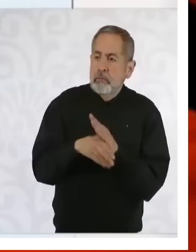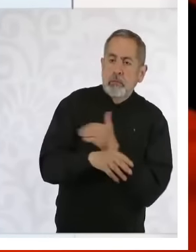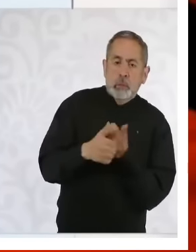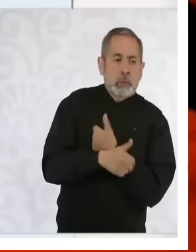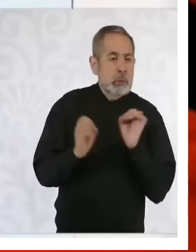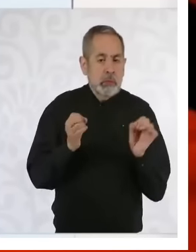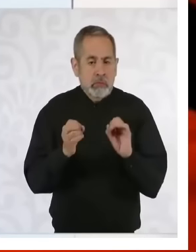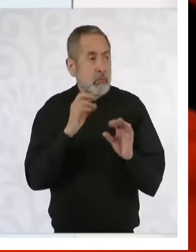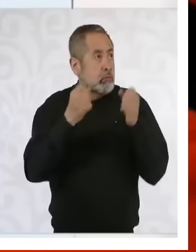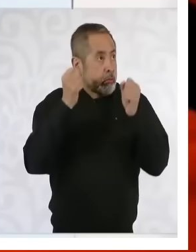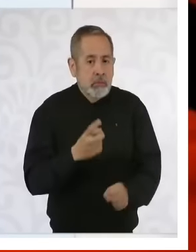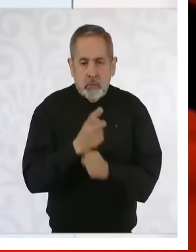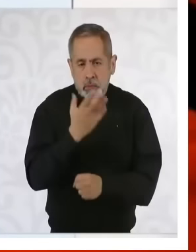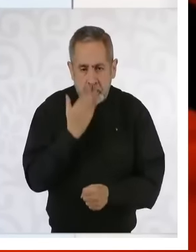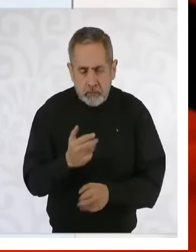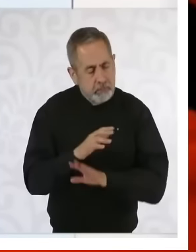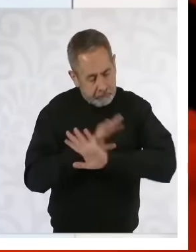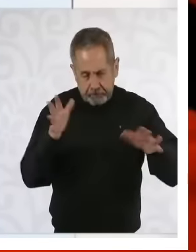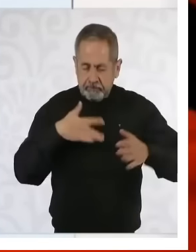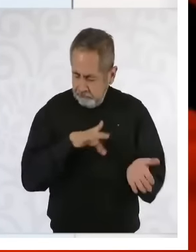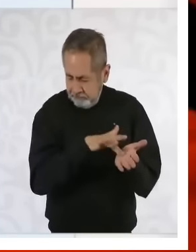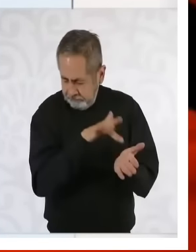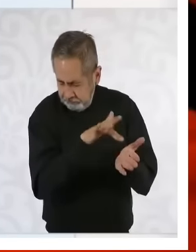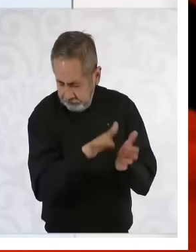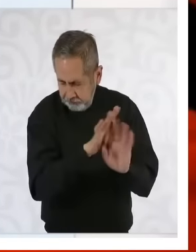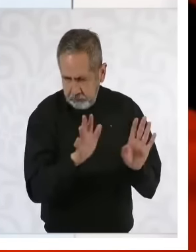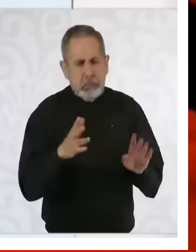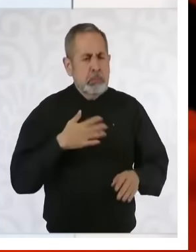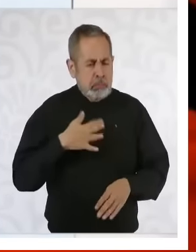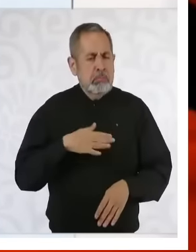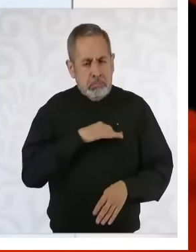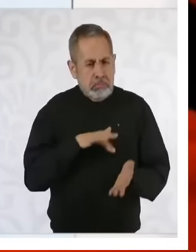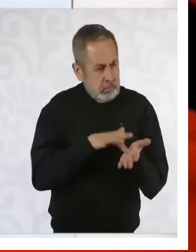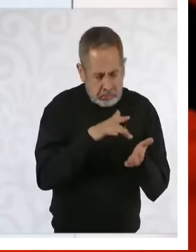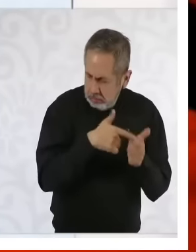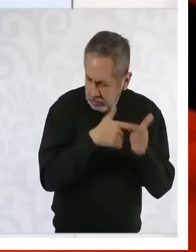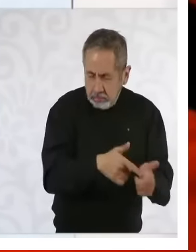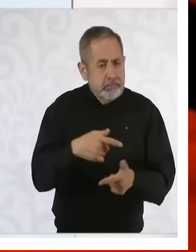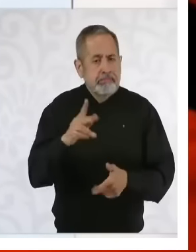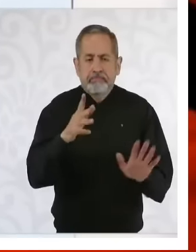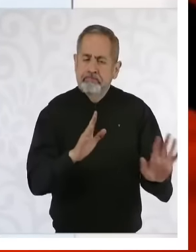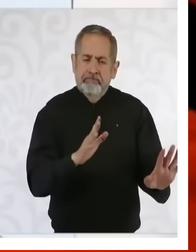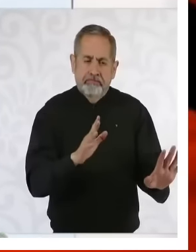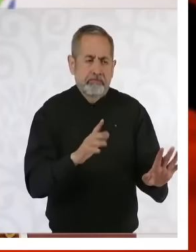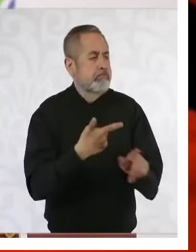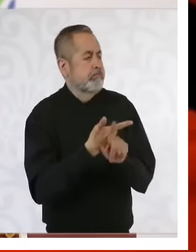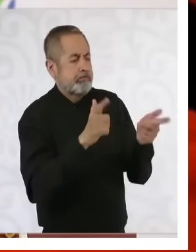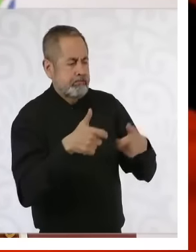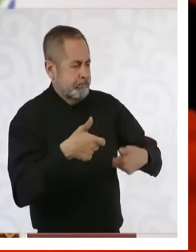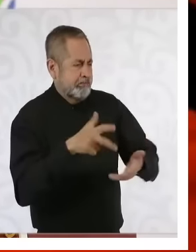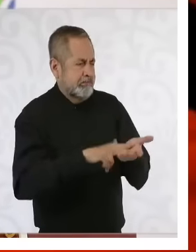apoyó y en eso se les puede seguir apoyando. Pero nosotros tenemos una responsabilidad con, y ellos